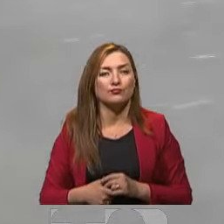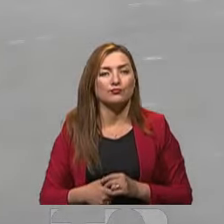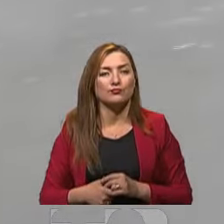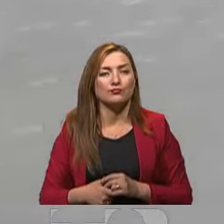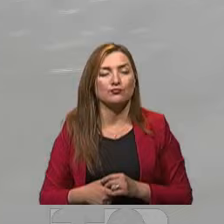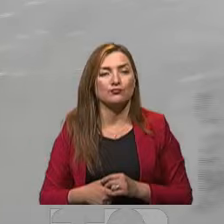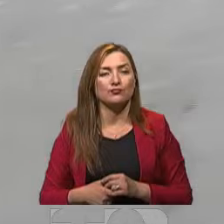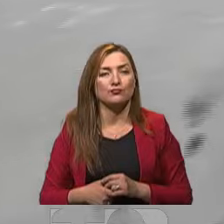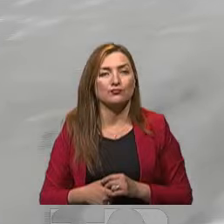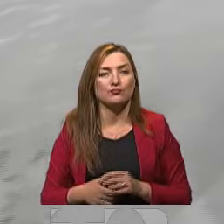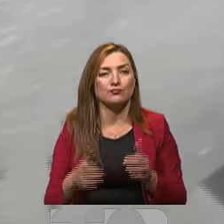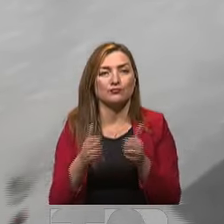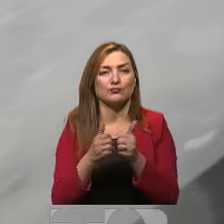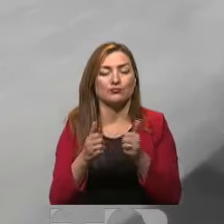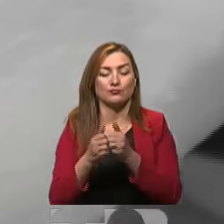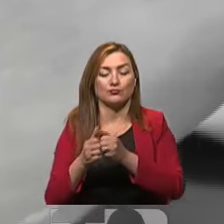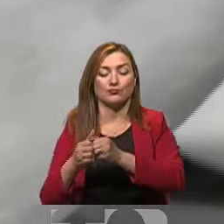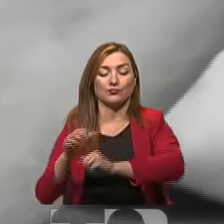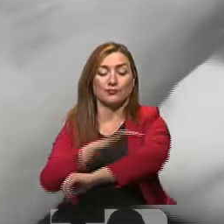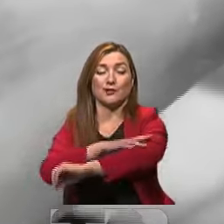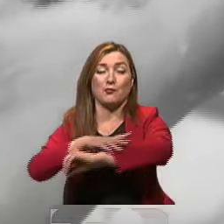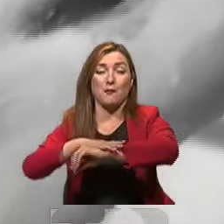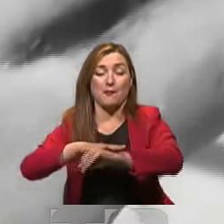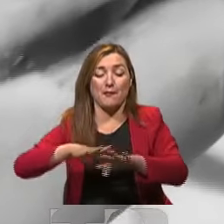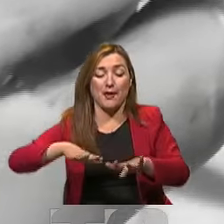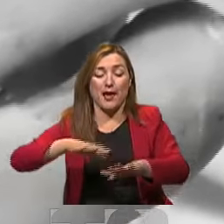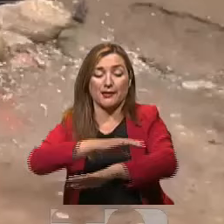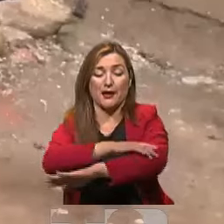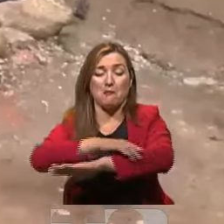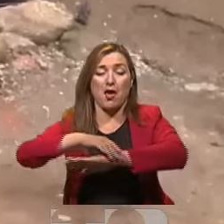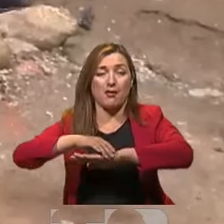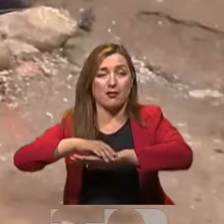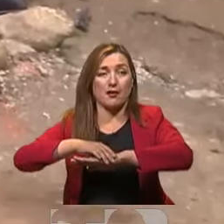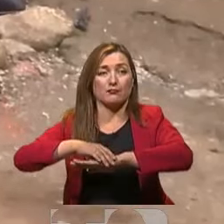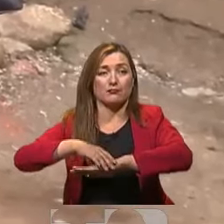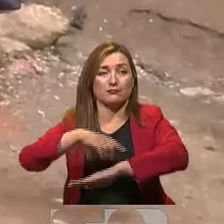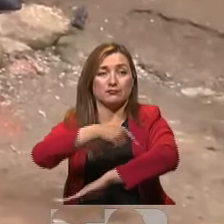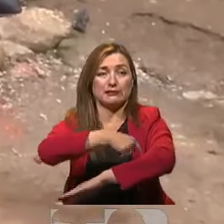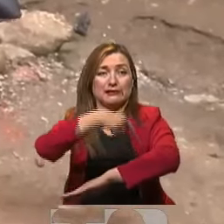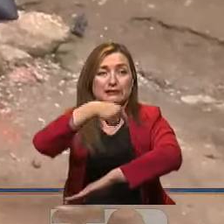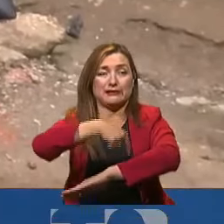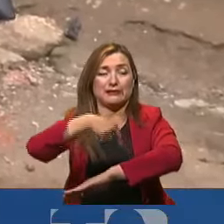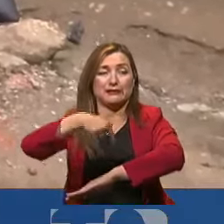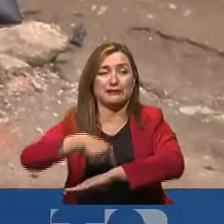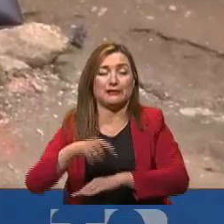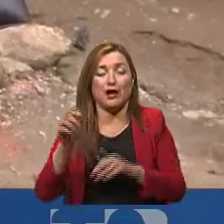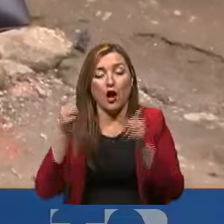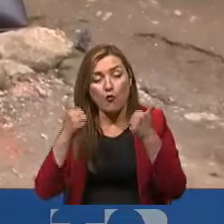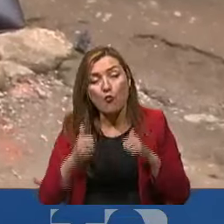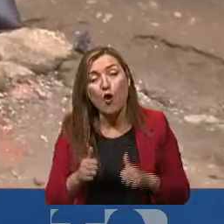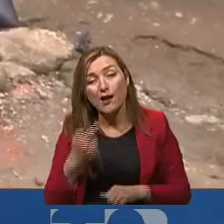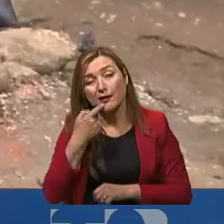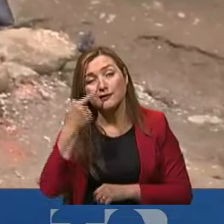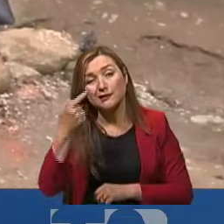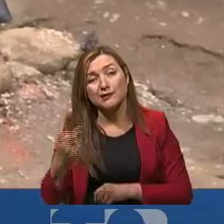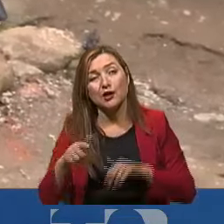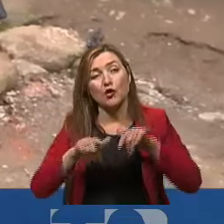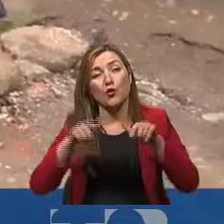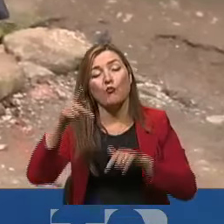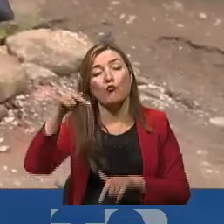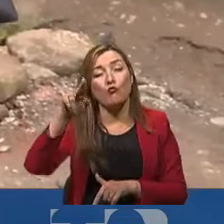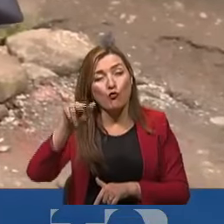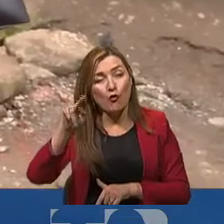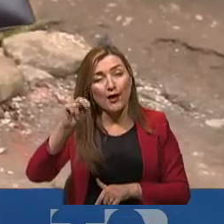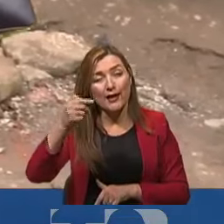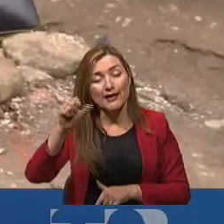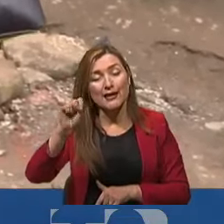Este es el aparato que lleva Cristina en su pierna desde el día del accidente. Su abuela cuenta que el hecho ocurrió en el sector de Lomas de Puengasí,